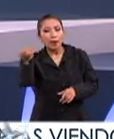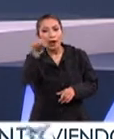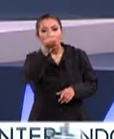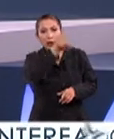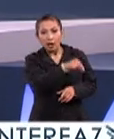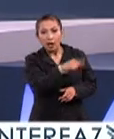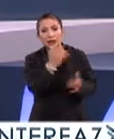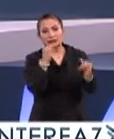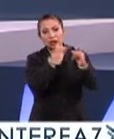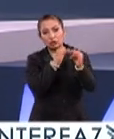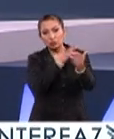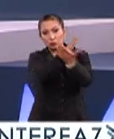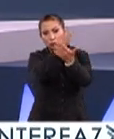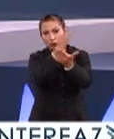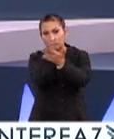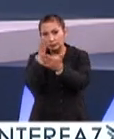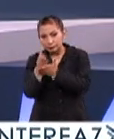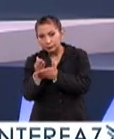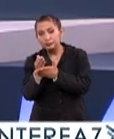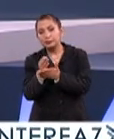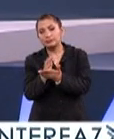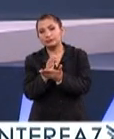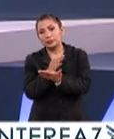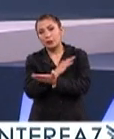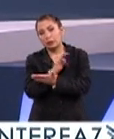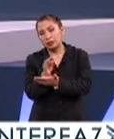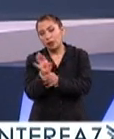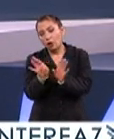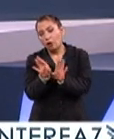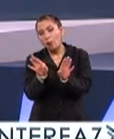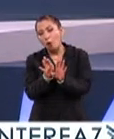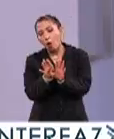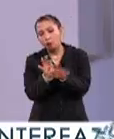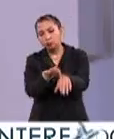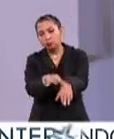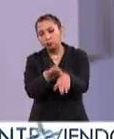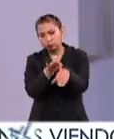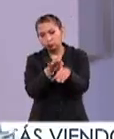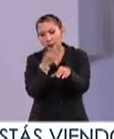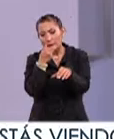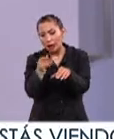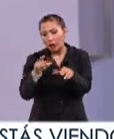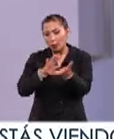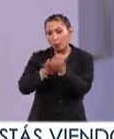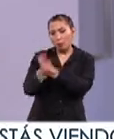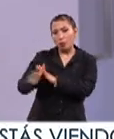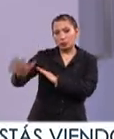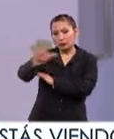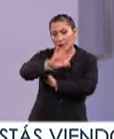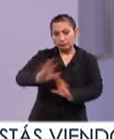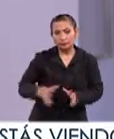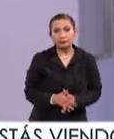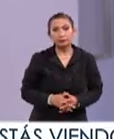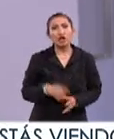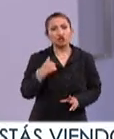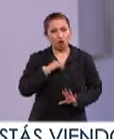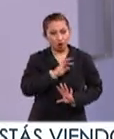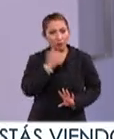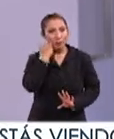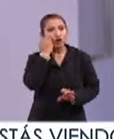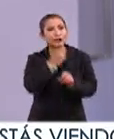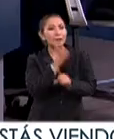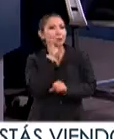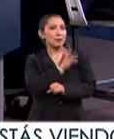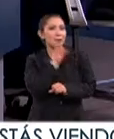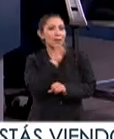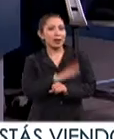diferentes instituciones y poder de alguna forma materializarlo a nivel de cancha, ¿no? Yo ya voy a ser voluntaria para la